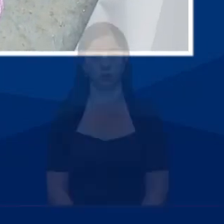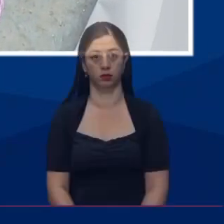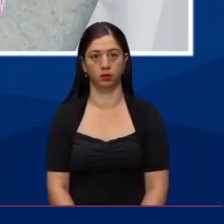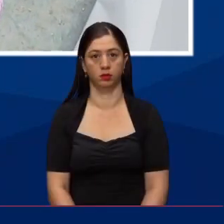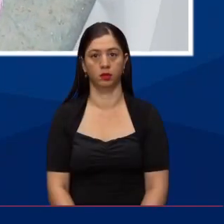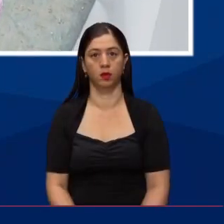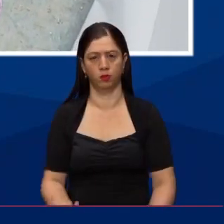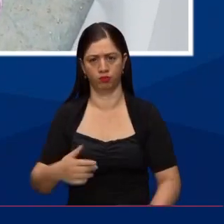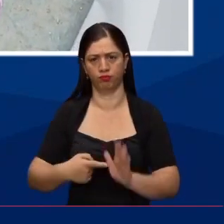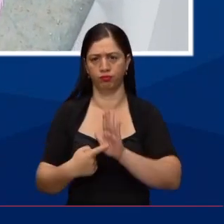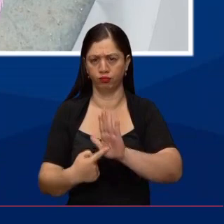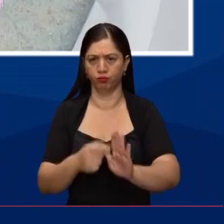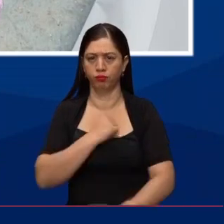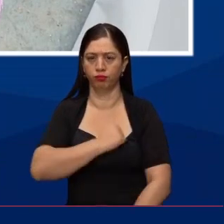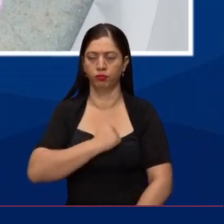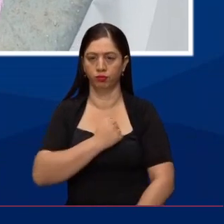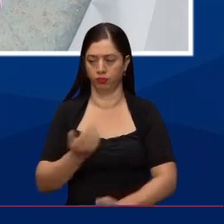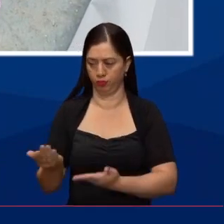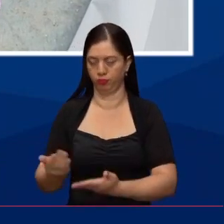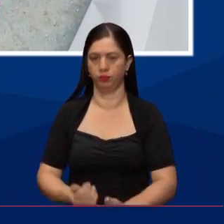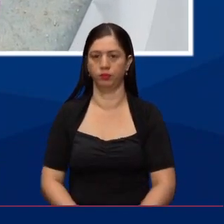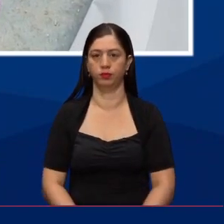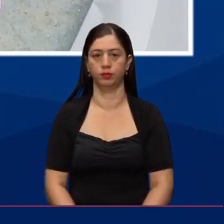por favor, el panorama.